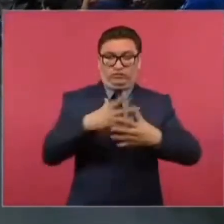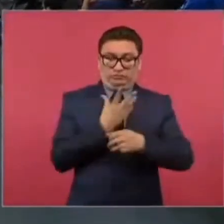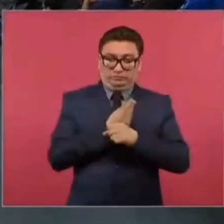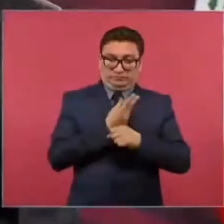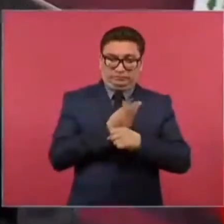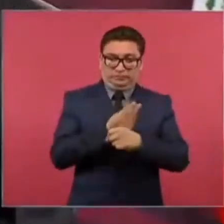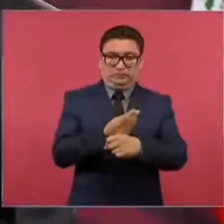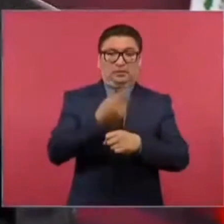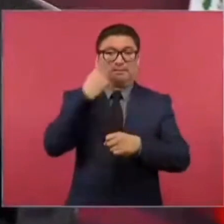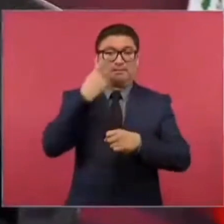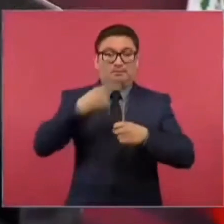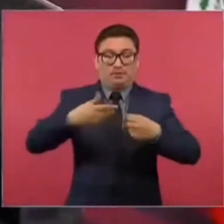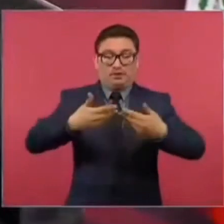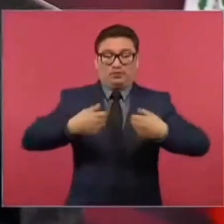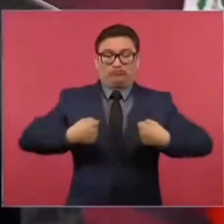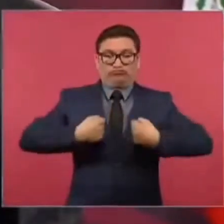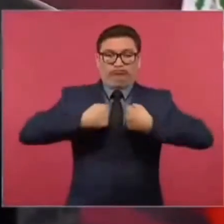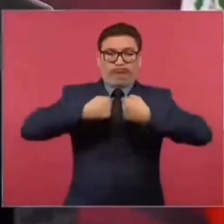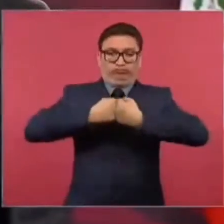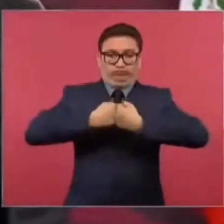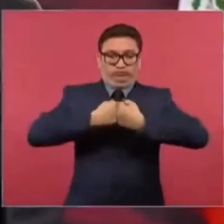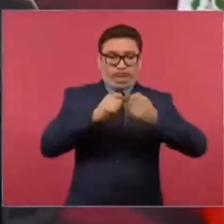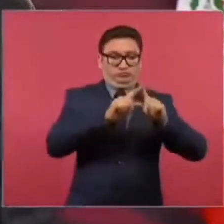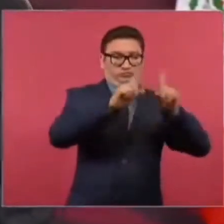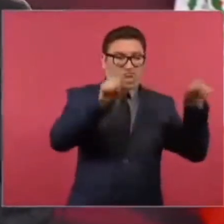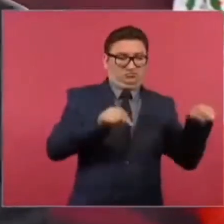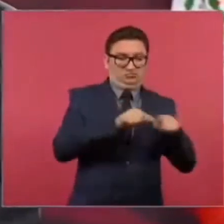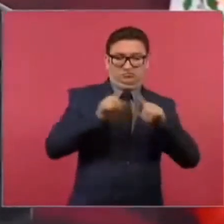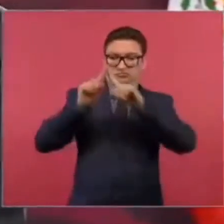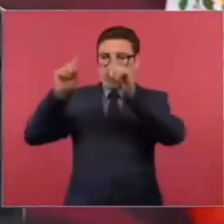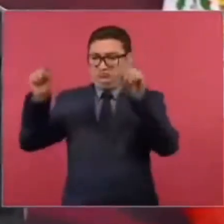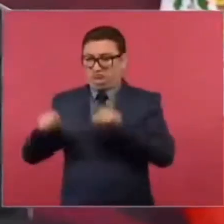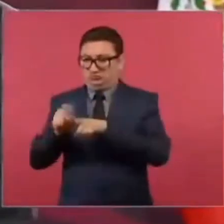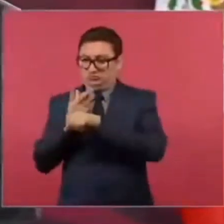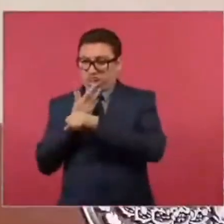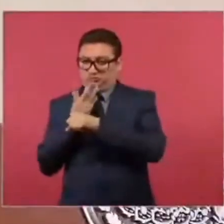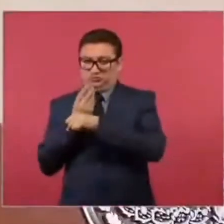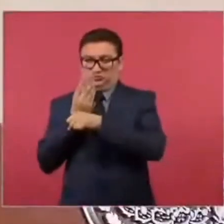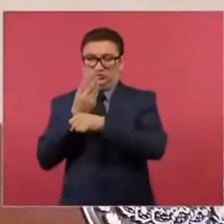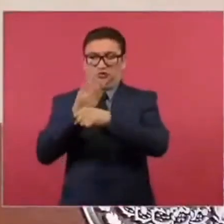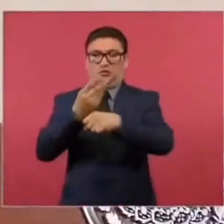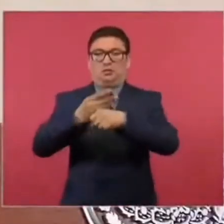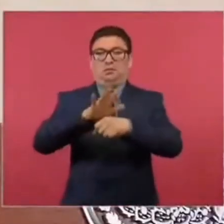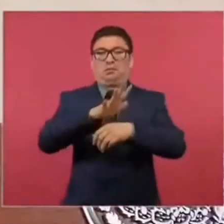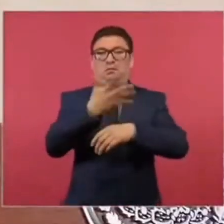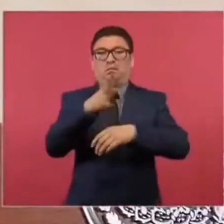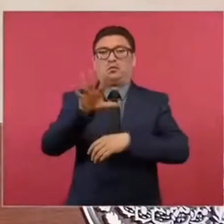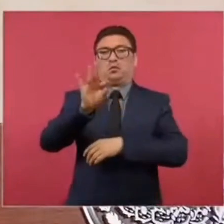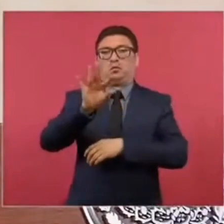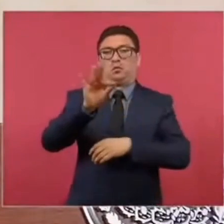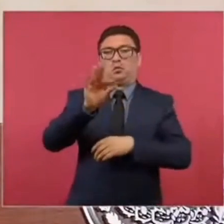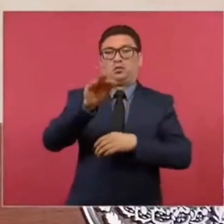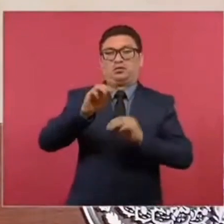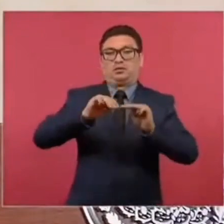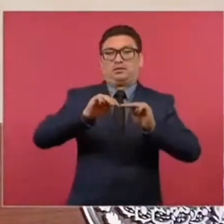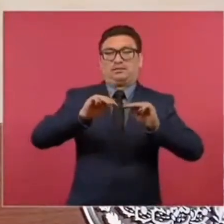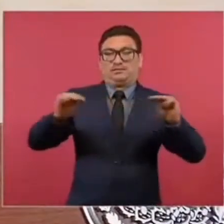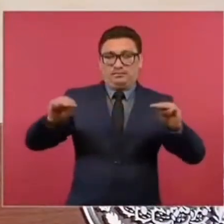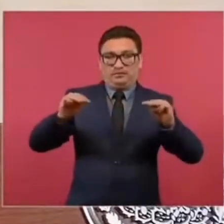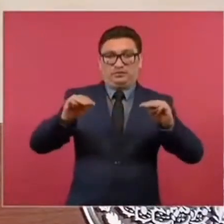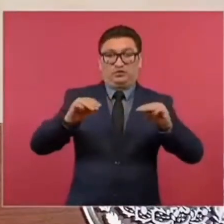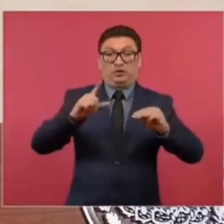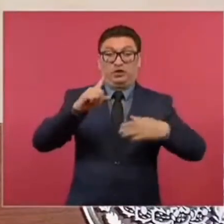para poner unas ventanas a 40 metros de modo que